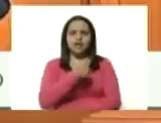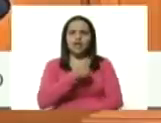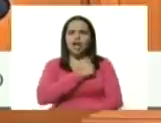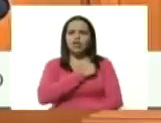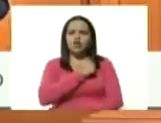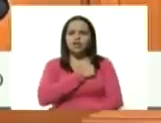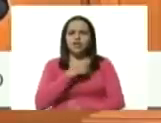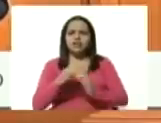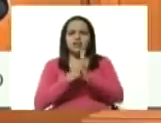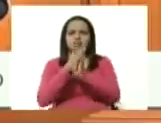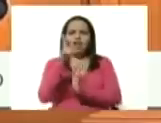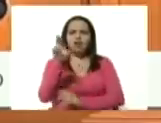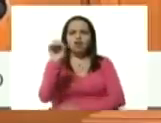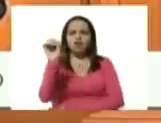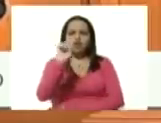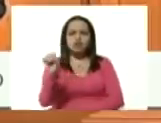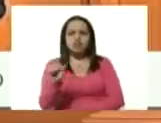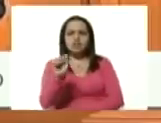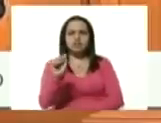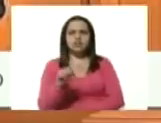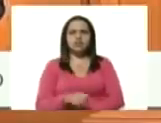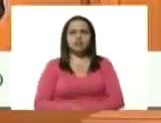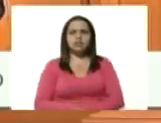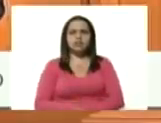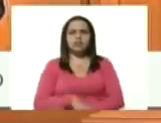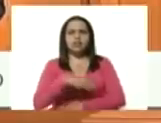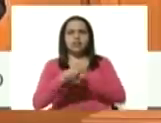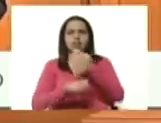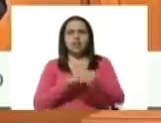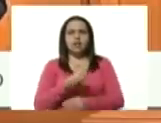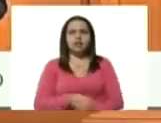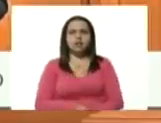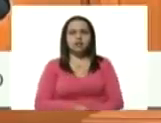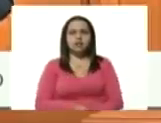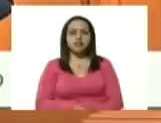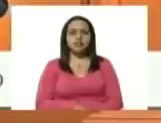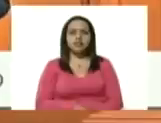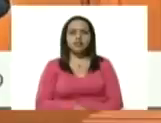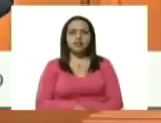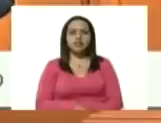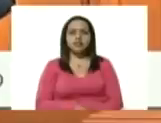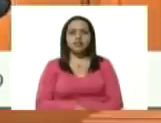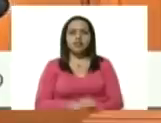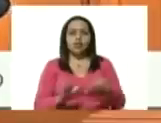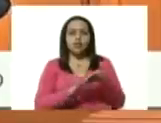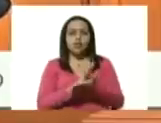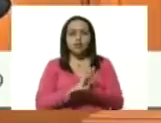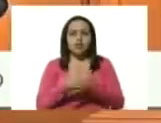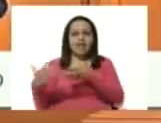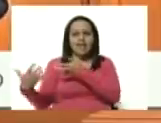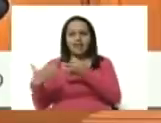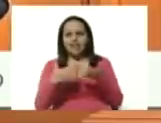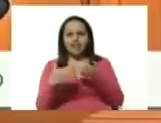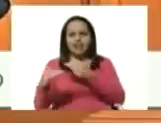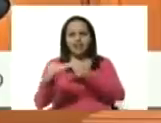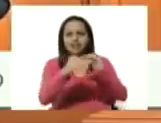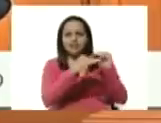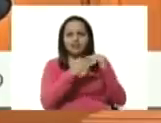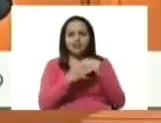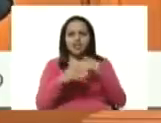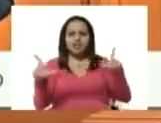que conduce el programa Crónicas de la Guerra Asimétrica en la gran televisora